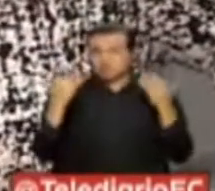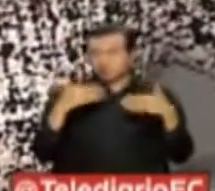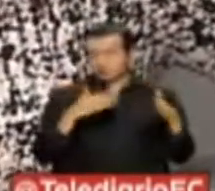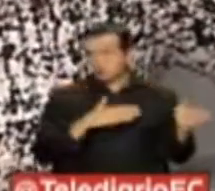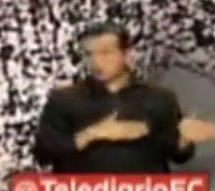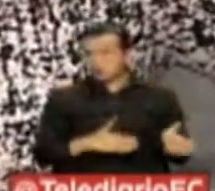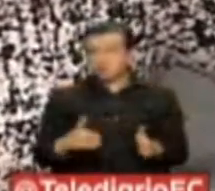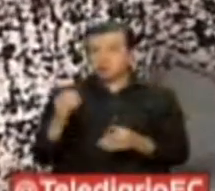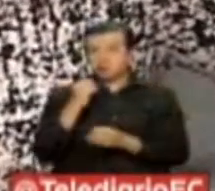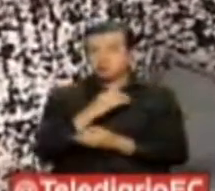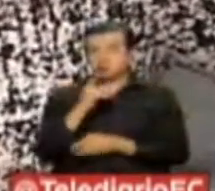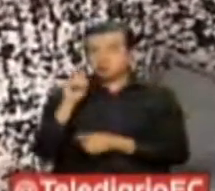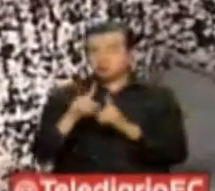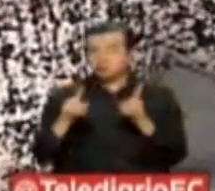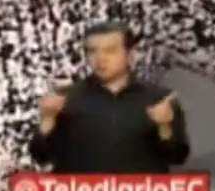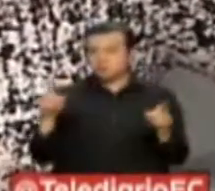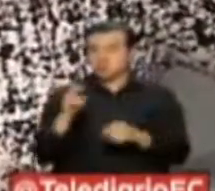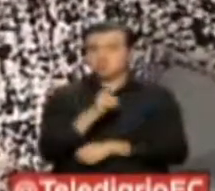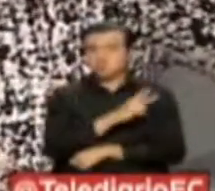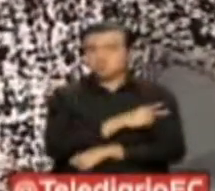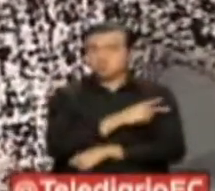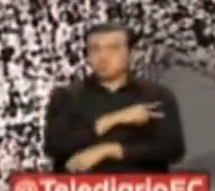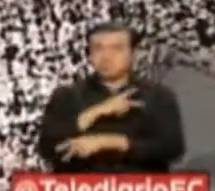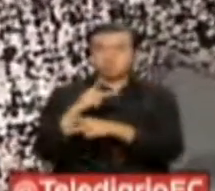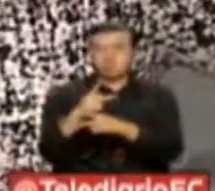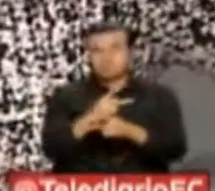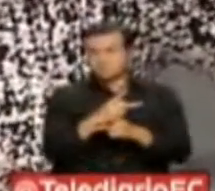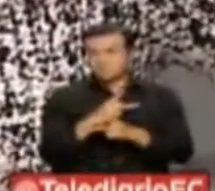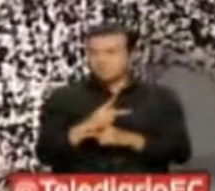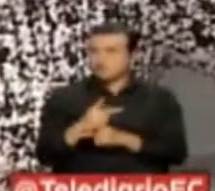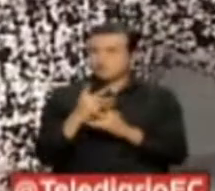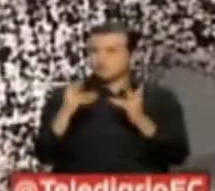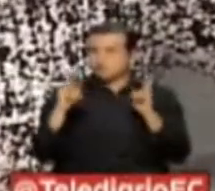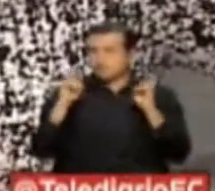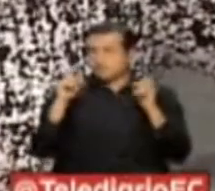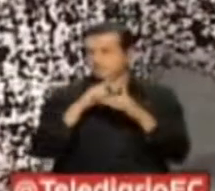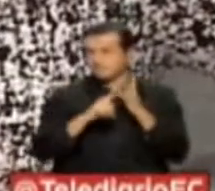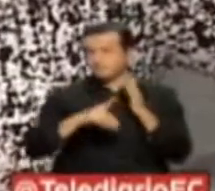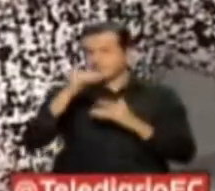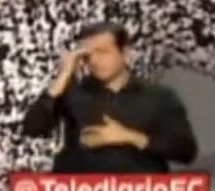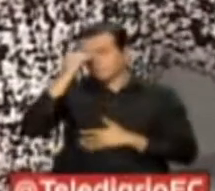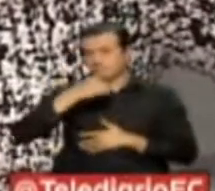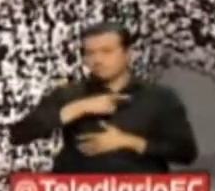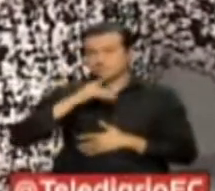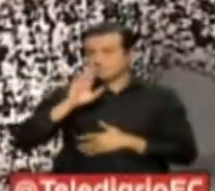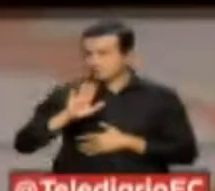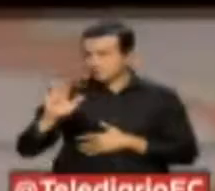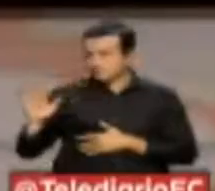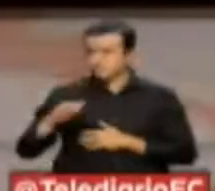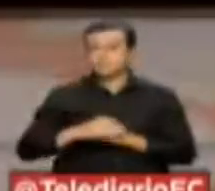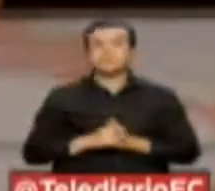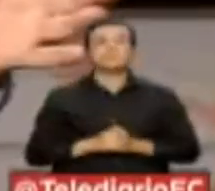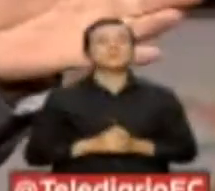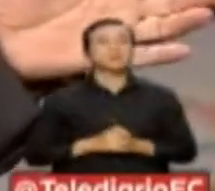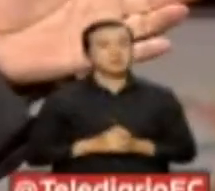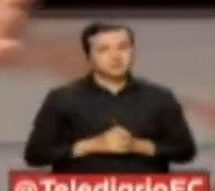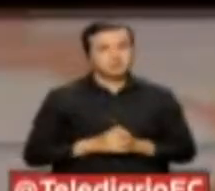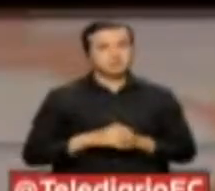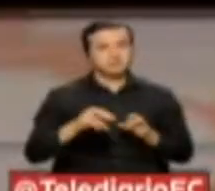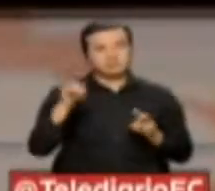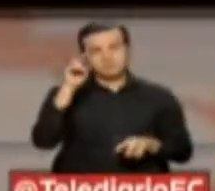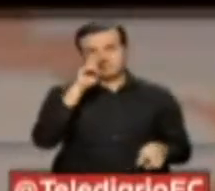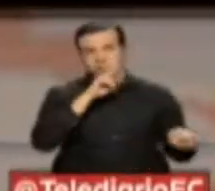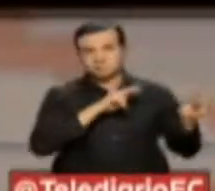han mencionado algunos vocales el consejo precisamente sobre la decisión que ustedes tomaron y eso que se esté evaluando